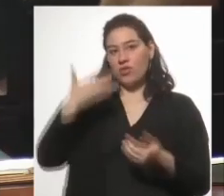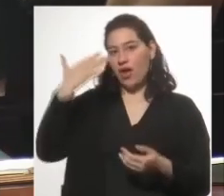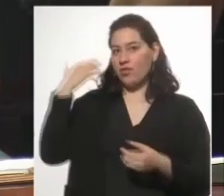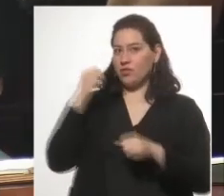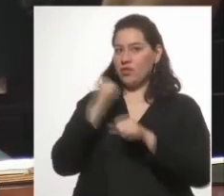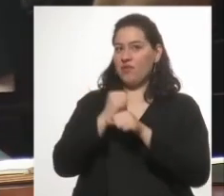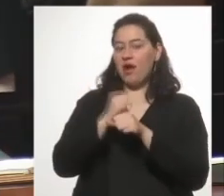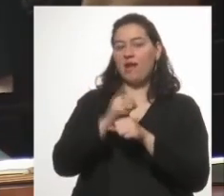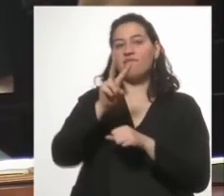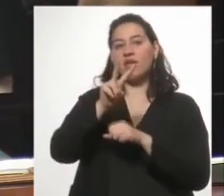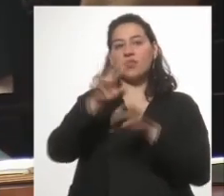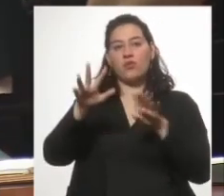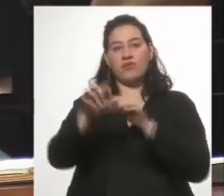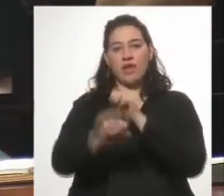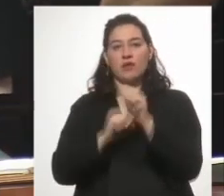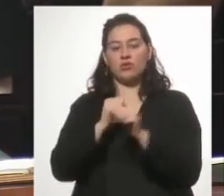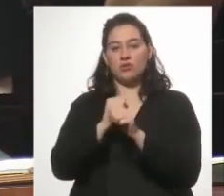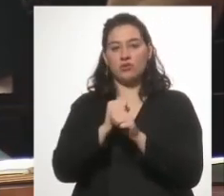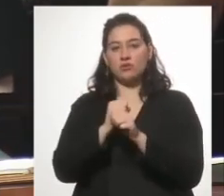durante 29 años.